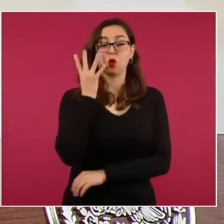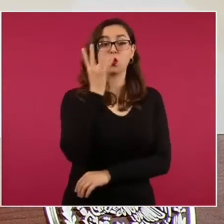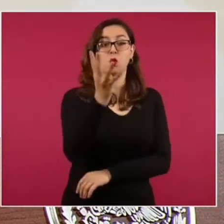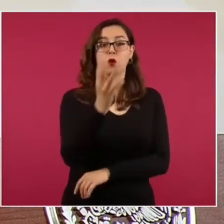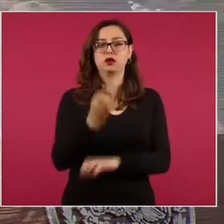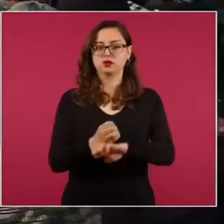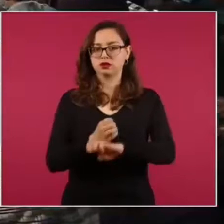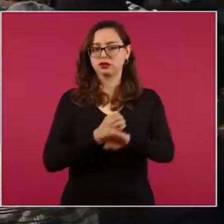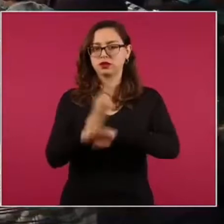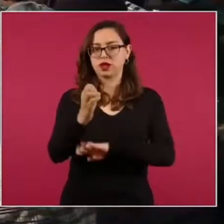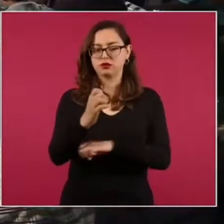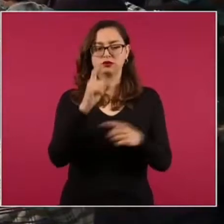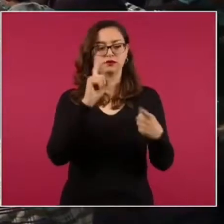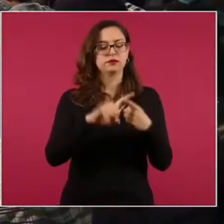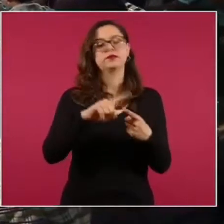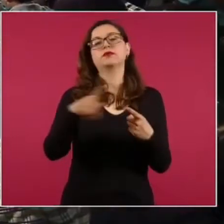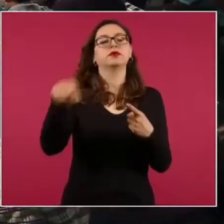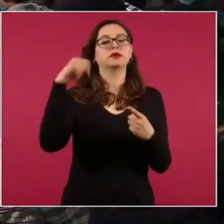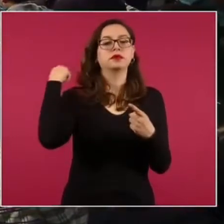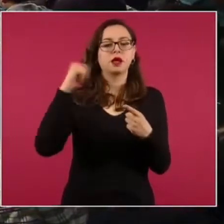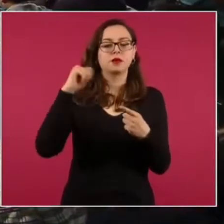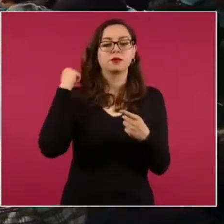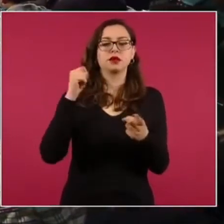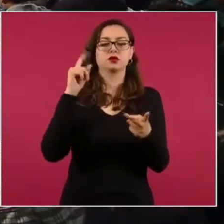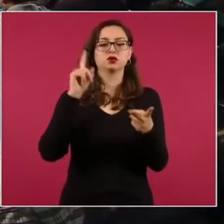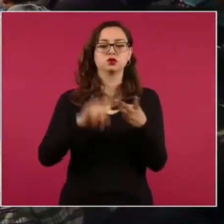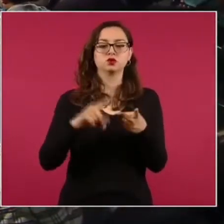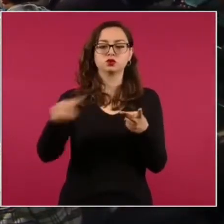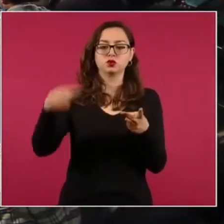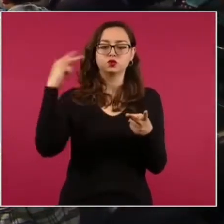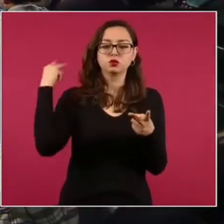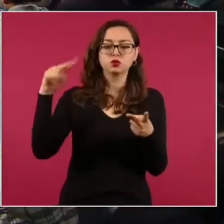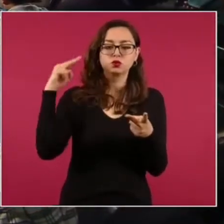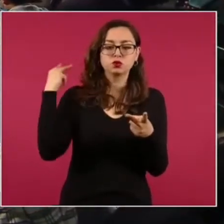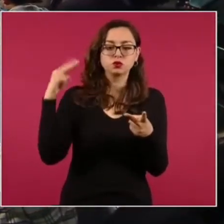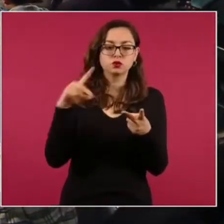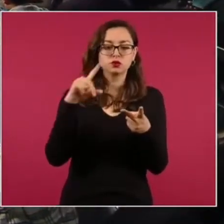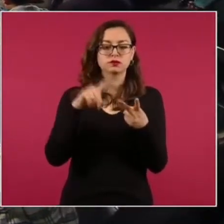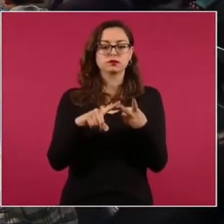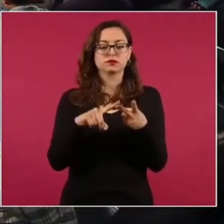Estuve en Tabasco, estuve en Veracruz,